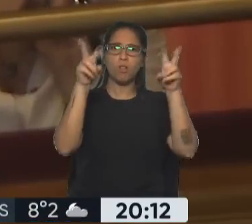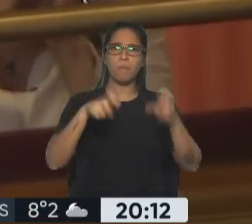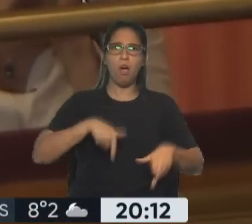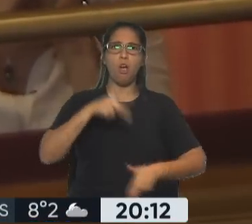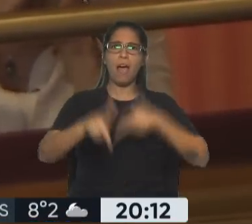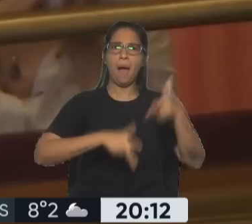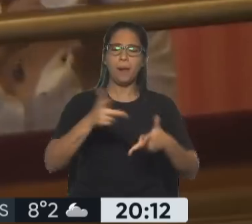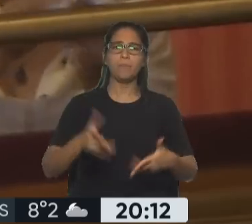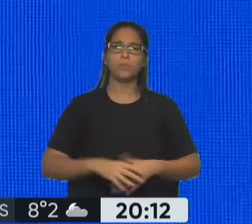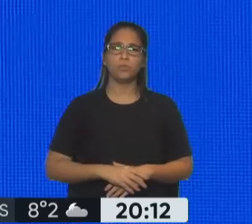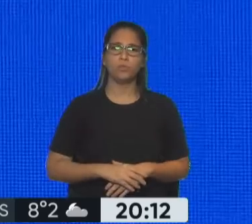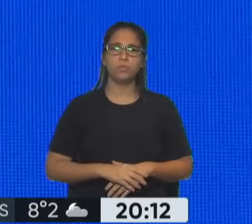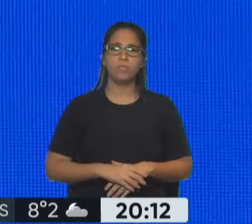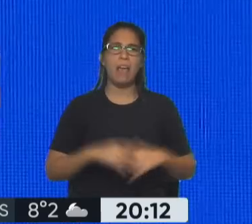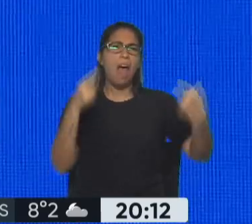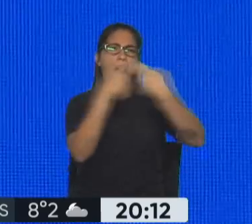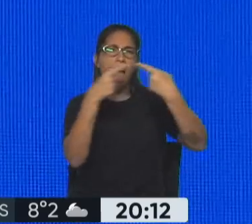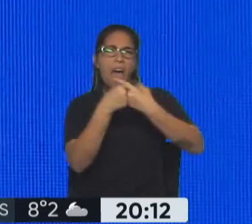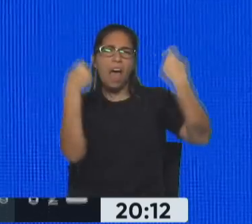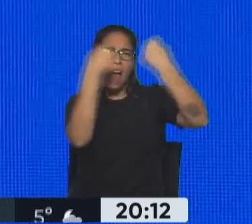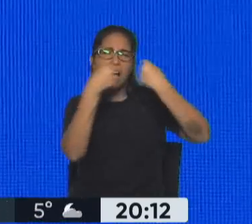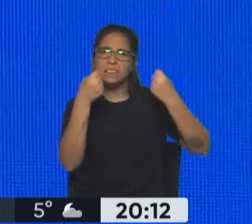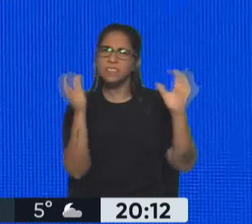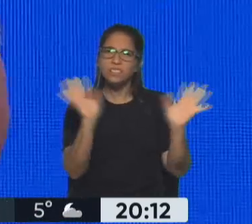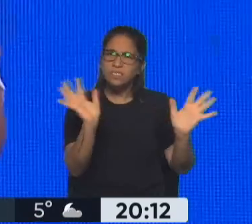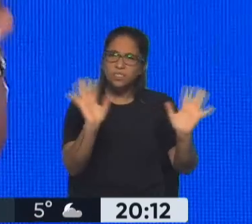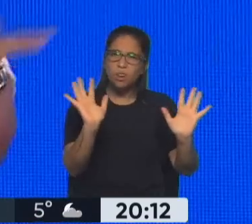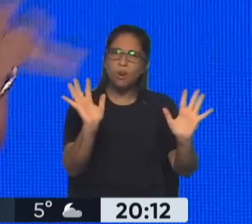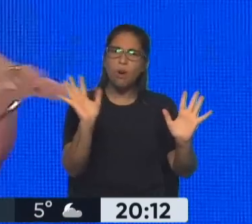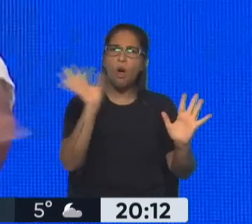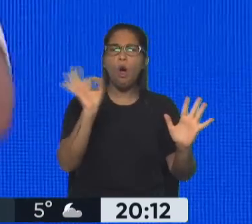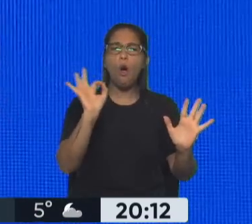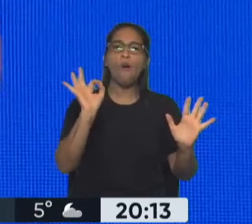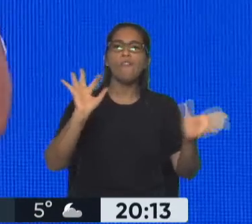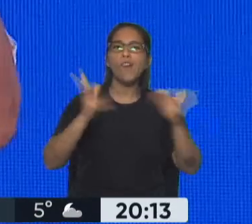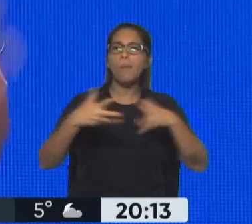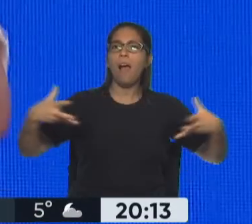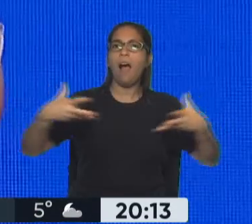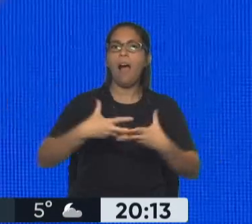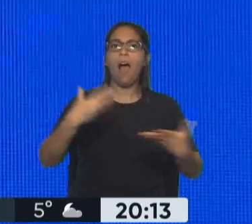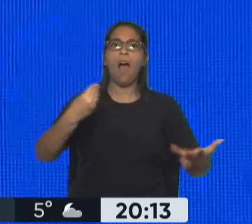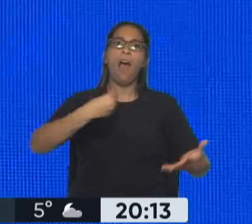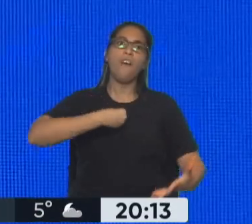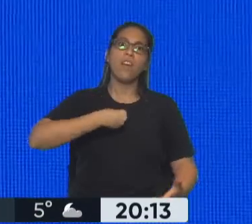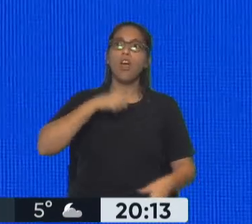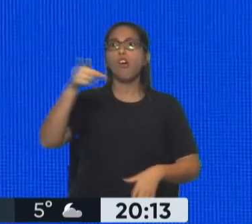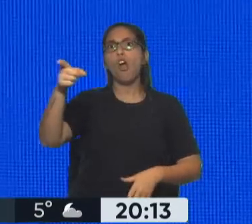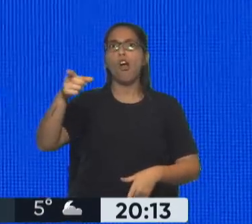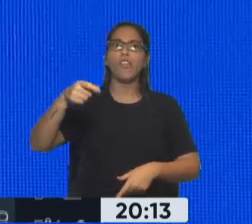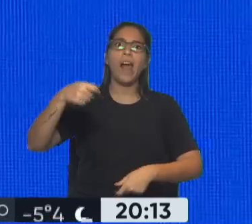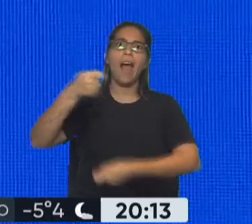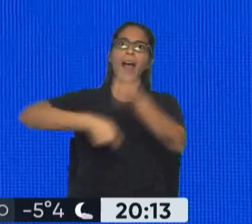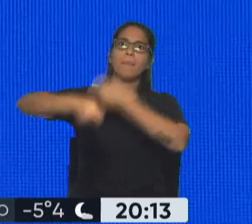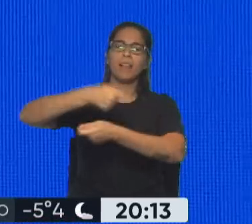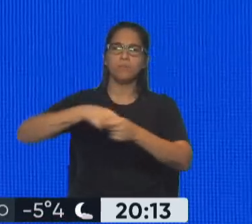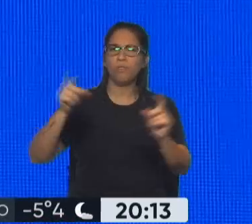hoy. No hay que pelearse, y tampoco un programa donde hagamos fe anticapitalista ni nada por el